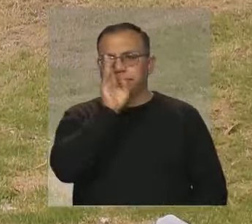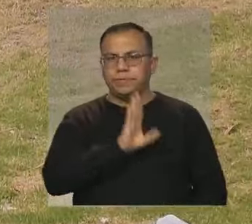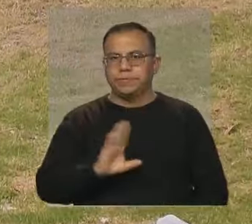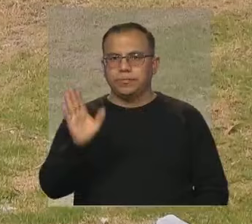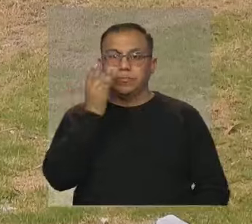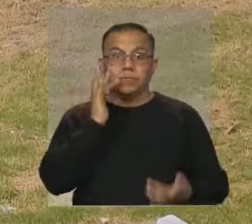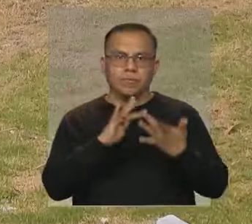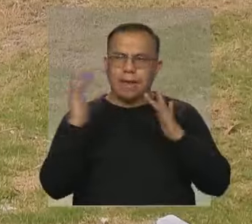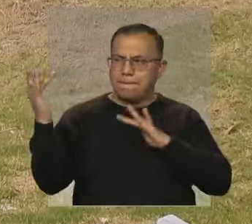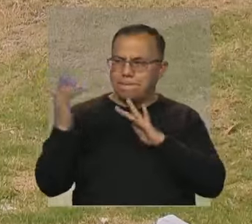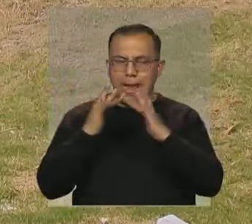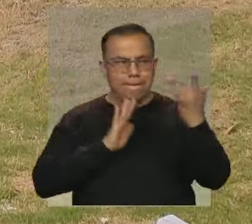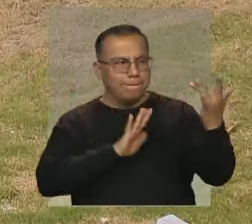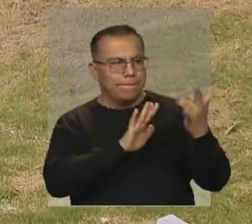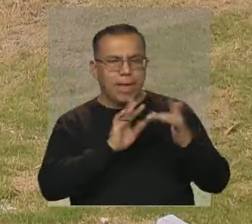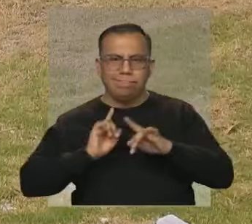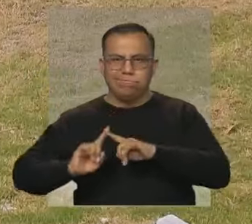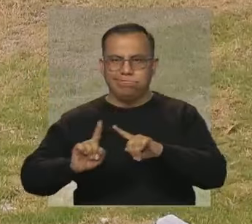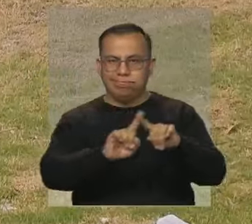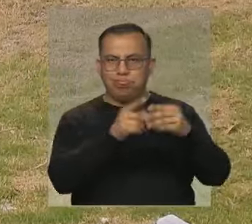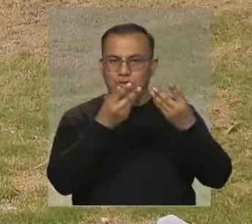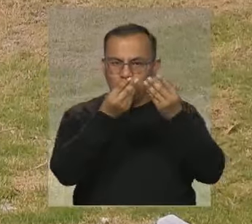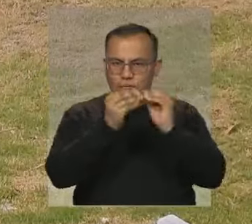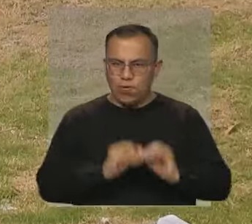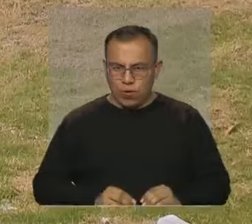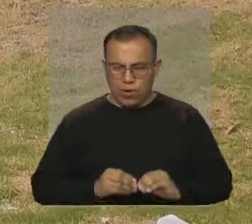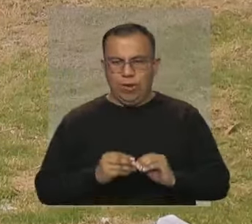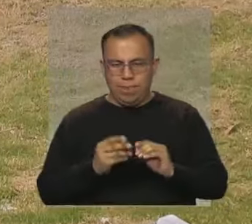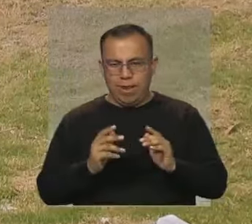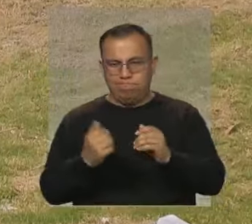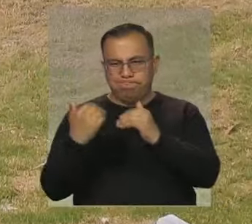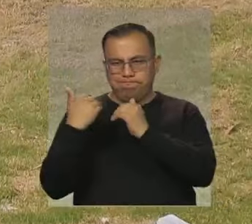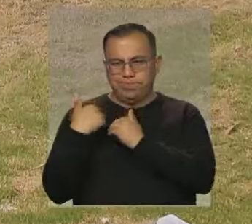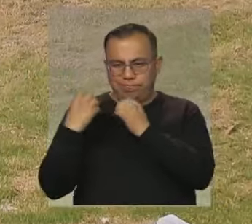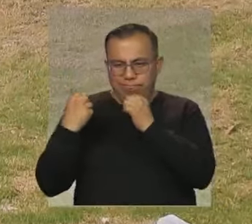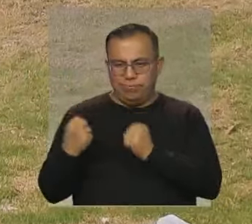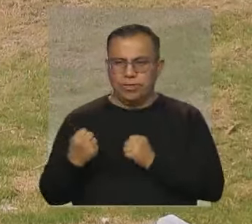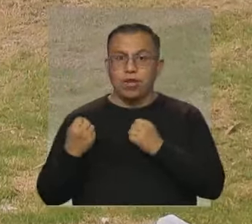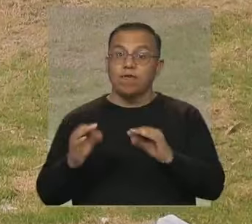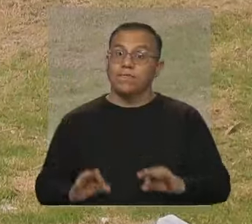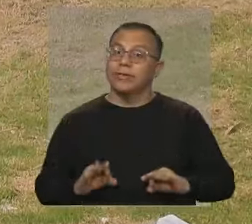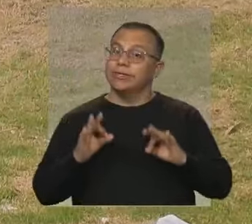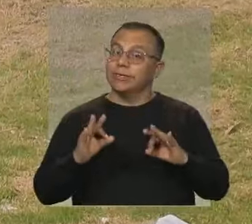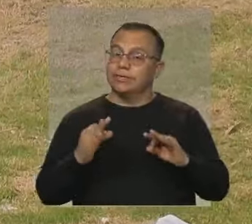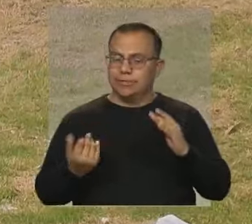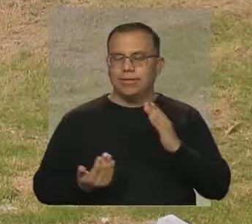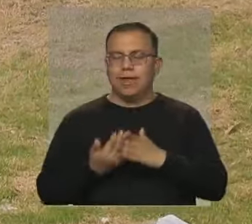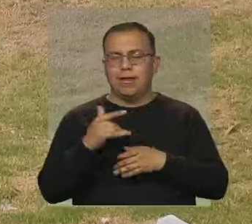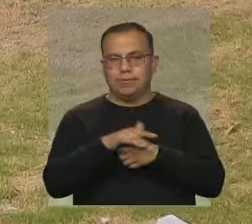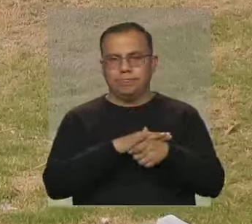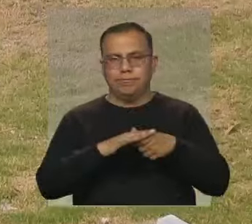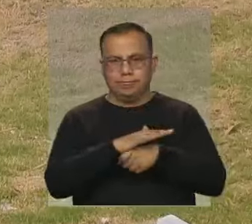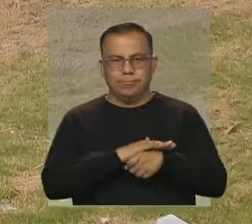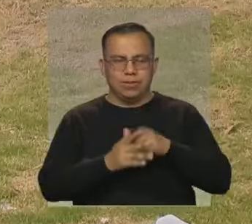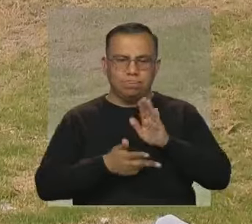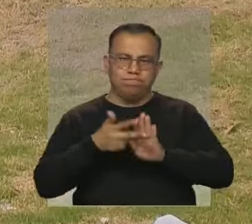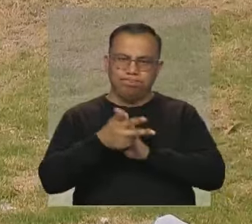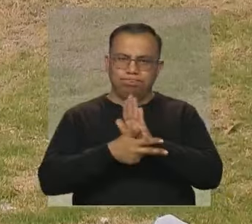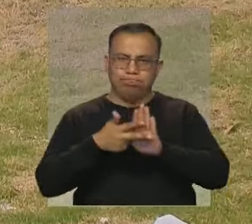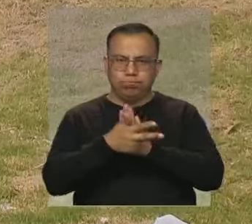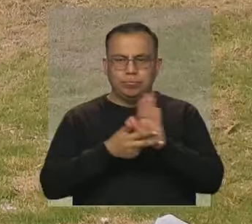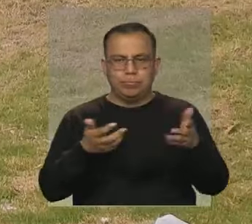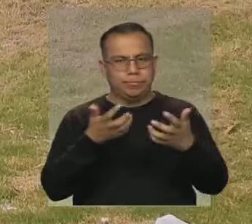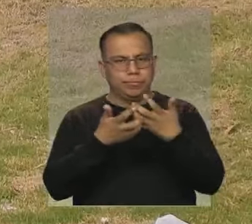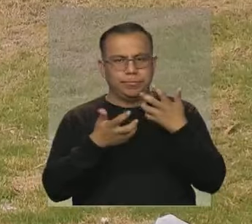establecer conexiones entre los diferentes modos de transporte de carga para mejorar la eficiencia y crear las condiciones para la operación